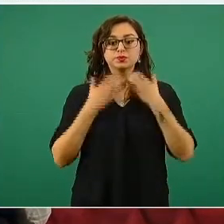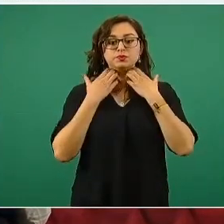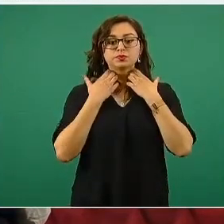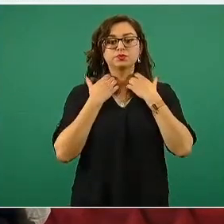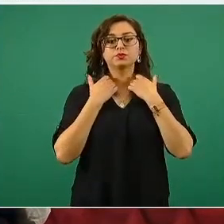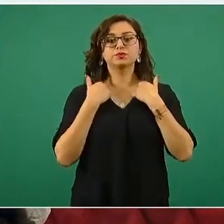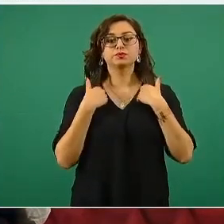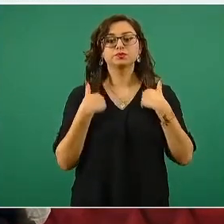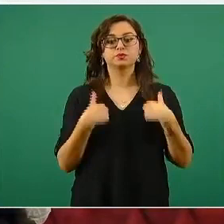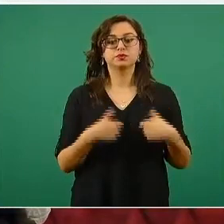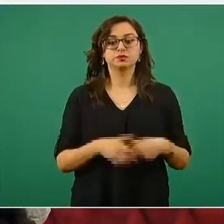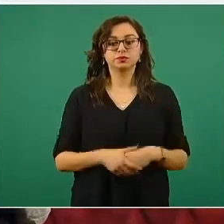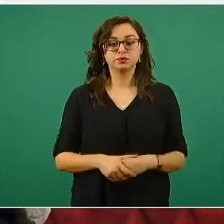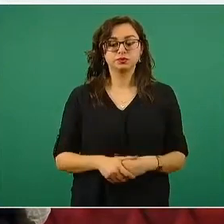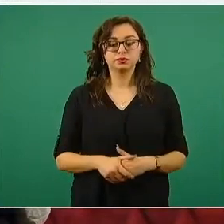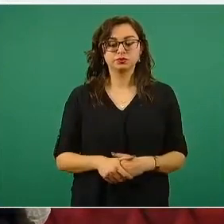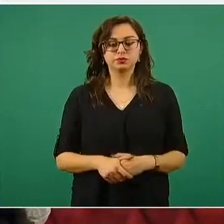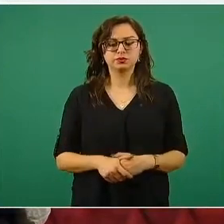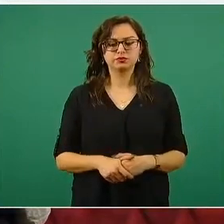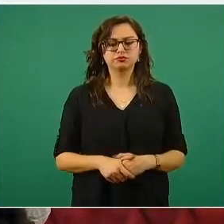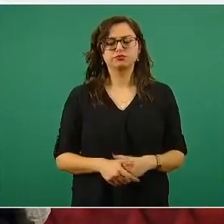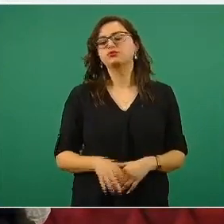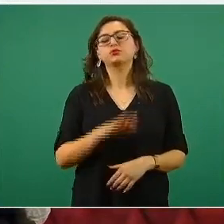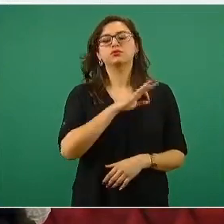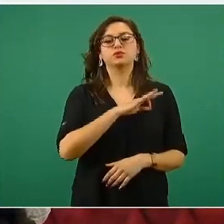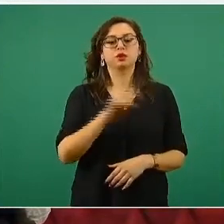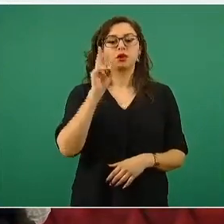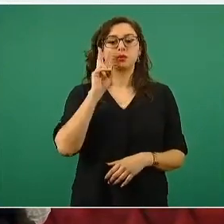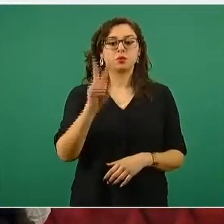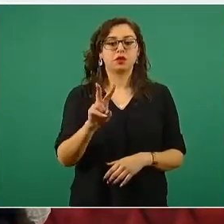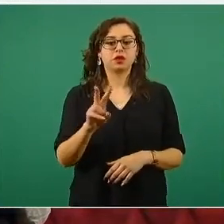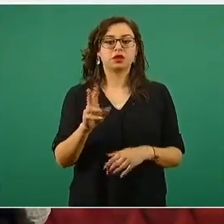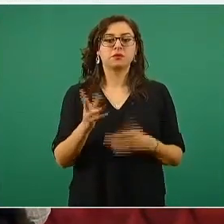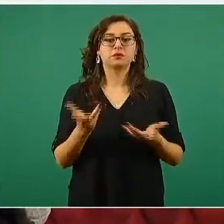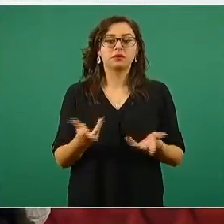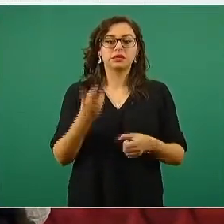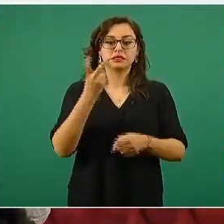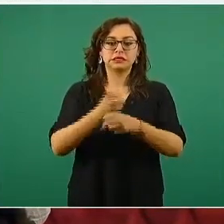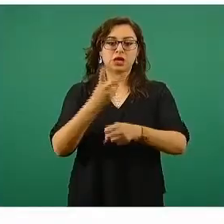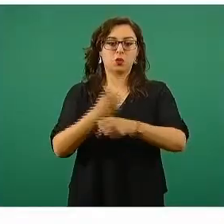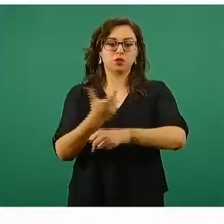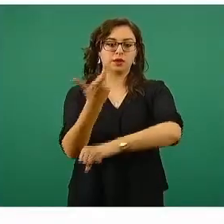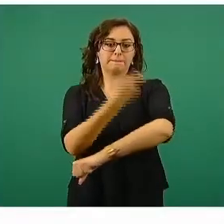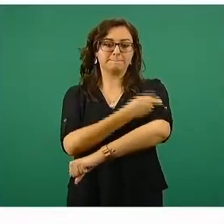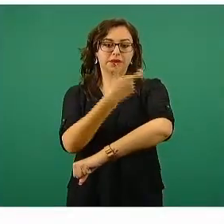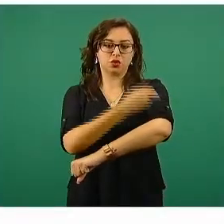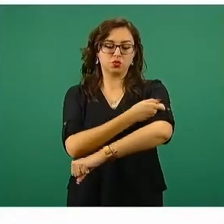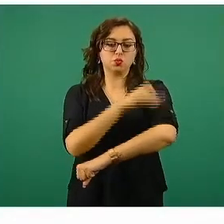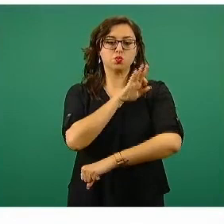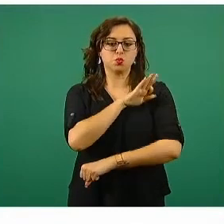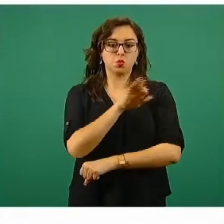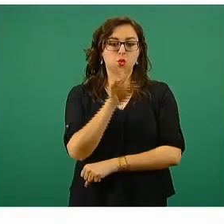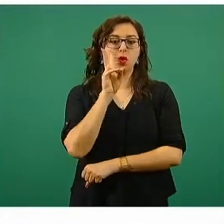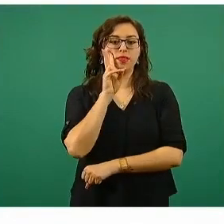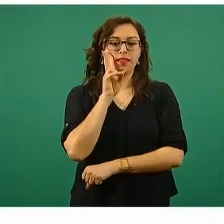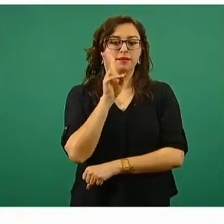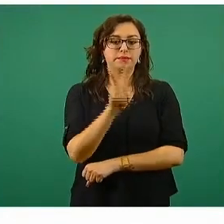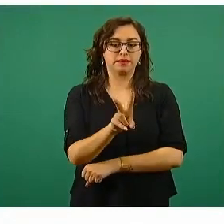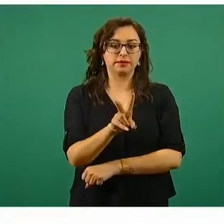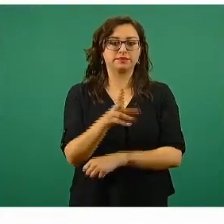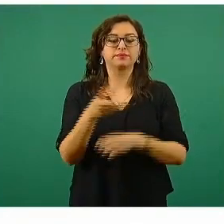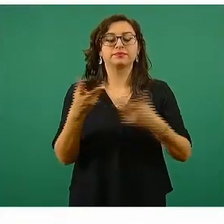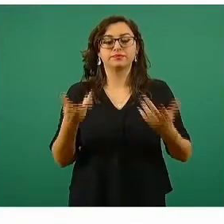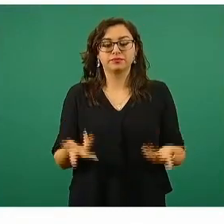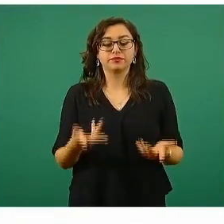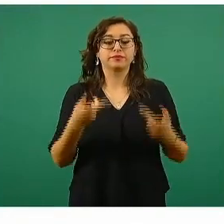aquí tenemos el registro o avance de las segundas dosis. Podemos ver que el personal de salud, decíamos